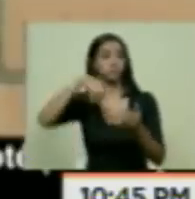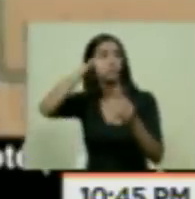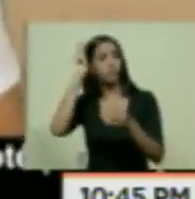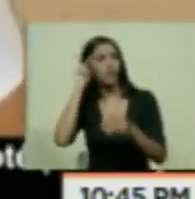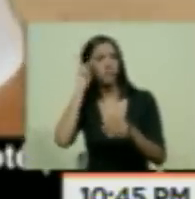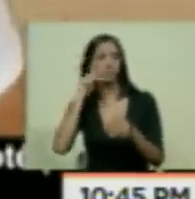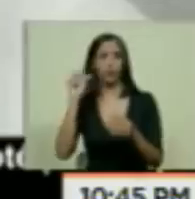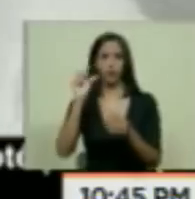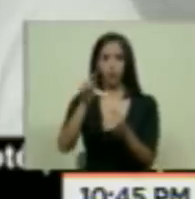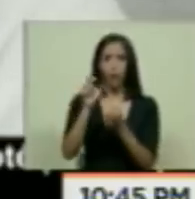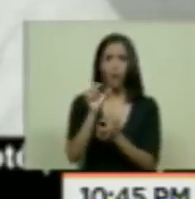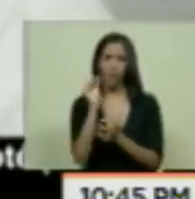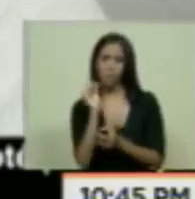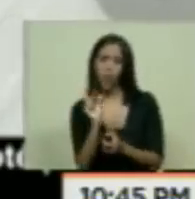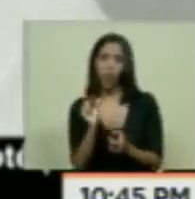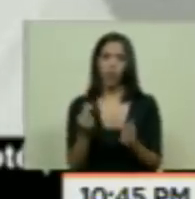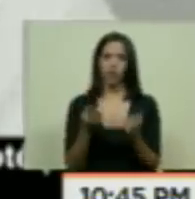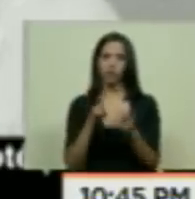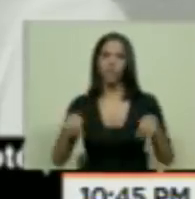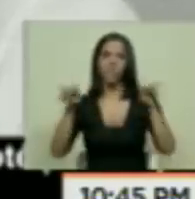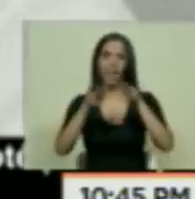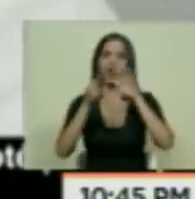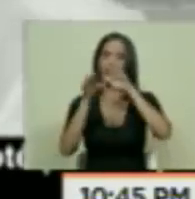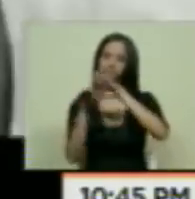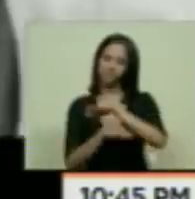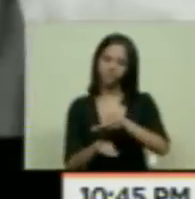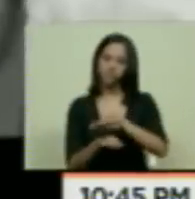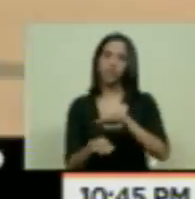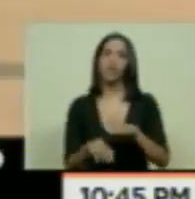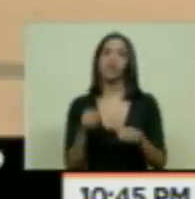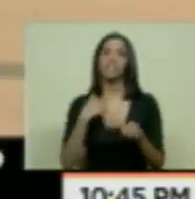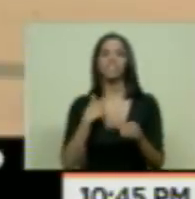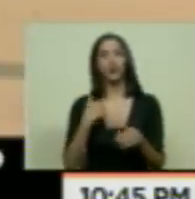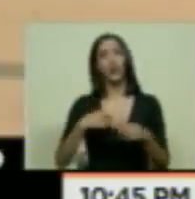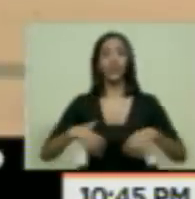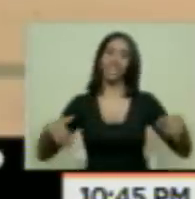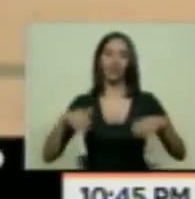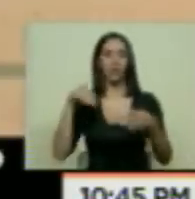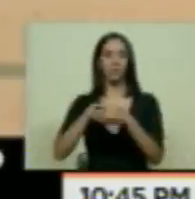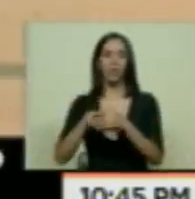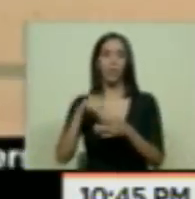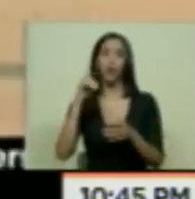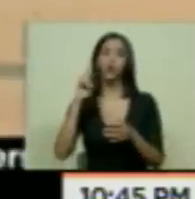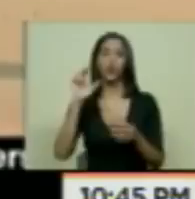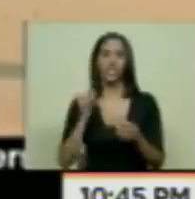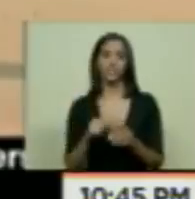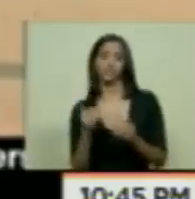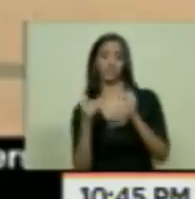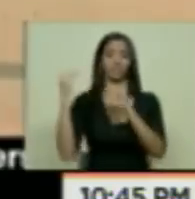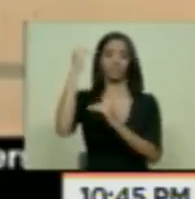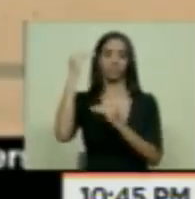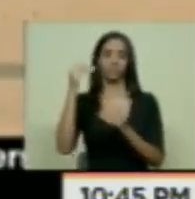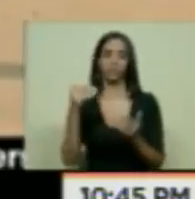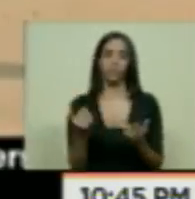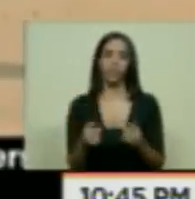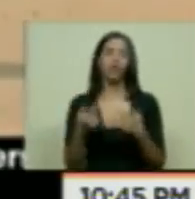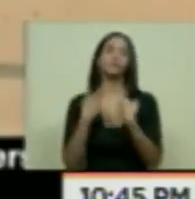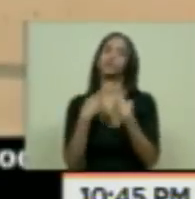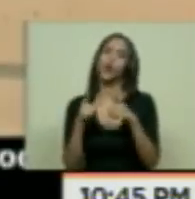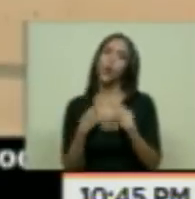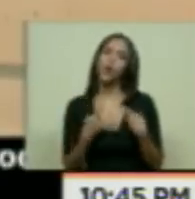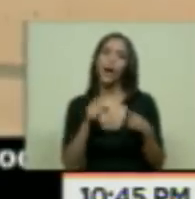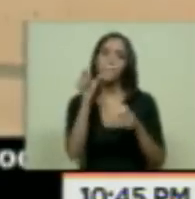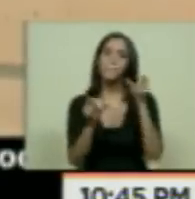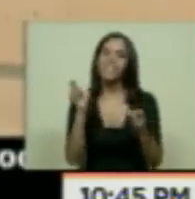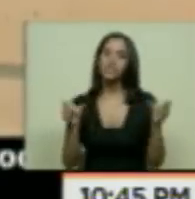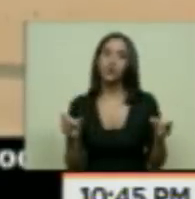poco o vale menos que yo, que soy rico y que voté por Duque. Y a simple vista es difícil verlo. Al parecer son casos solitarios de personas